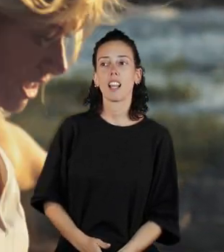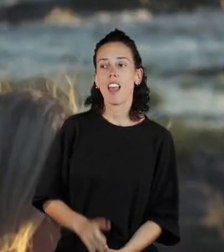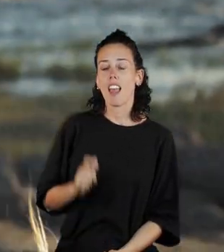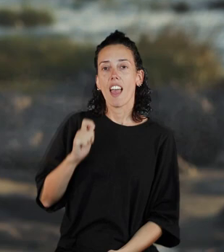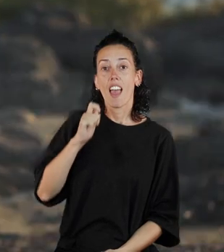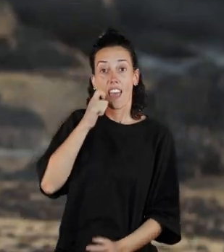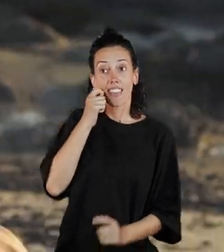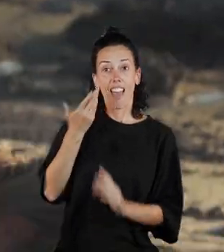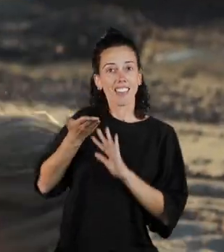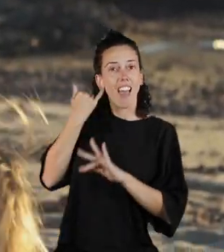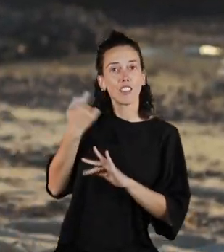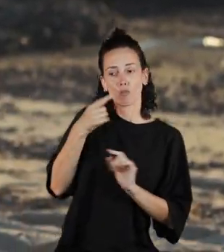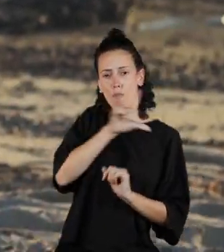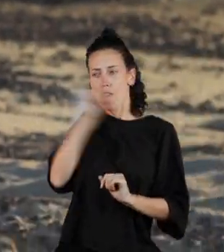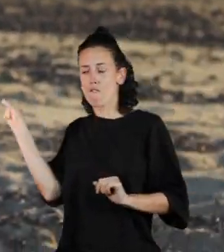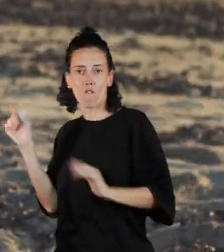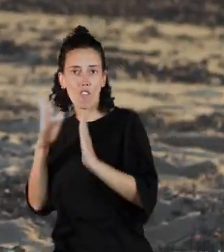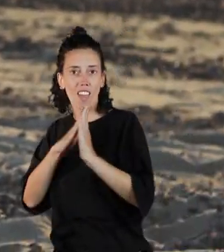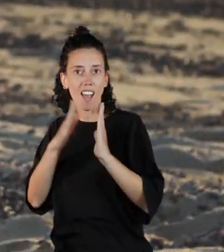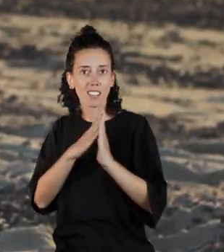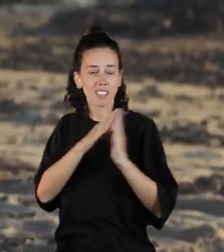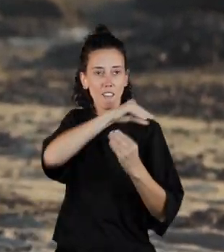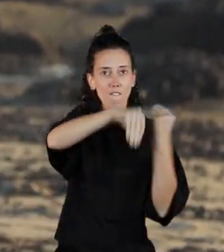esa edad en la que me fui de casa, en la que